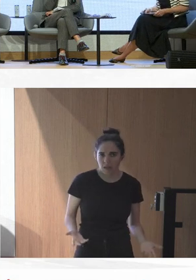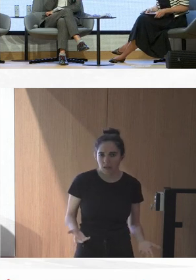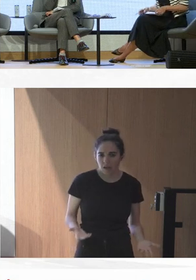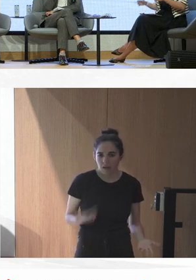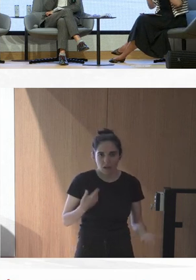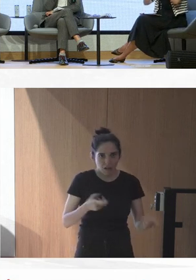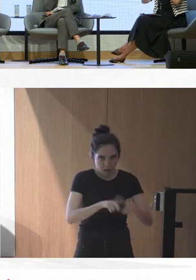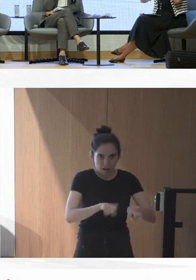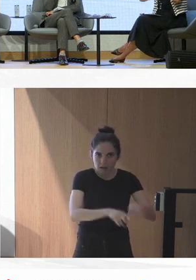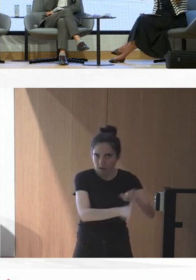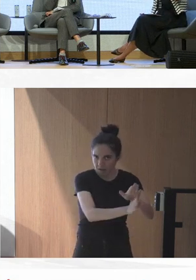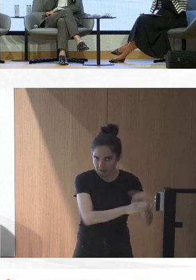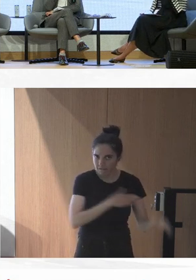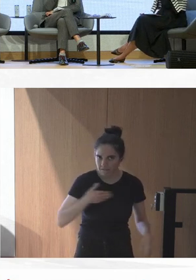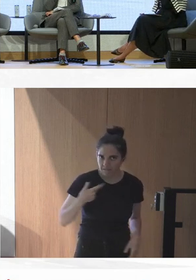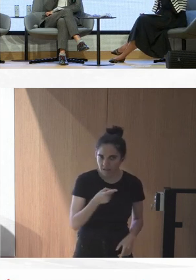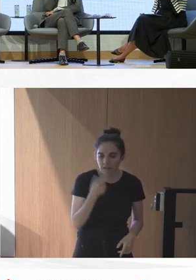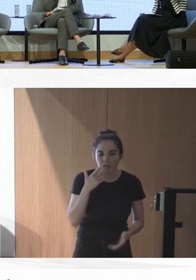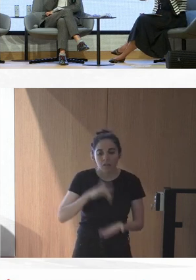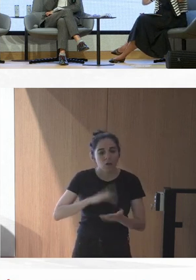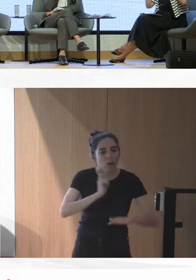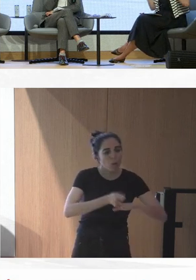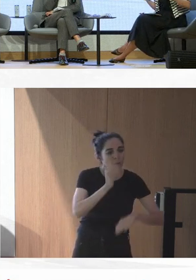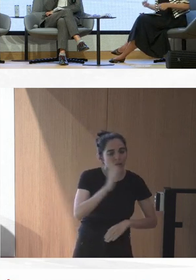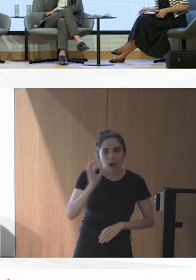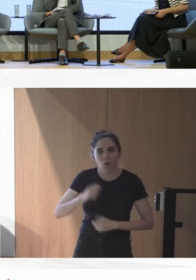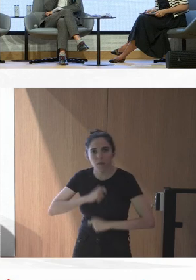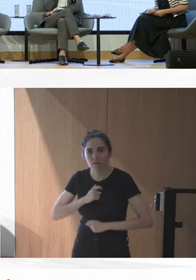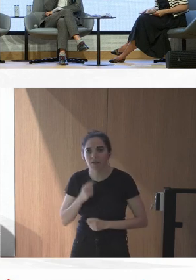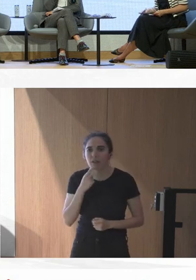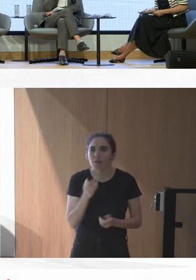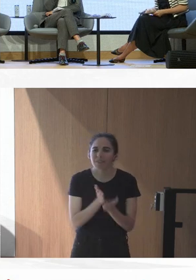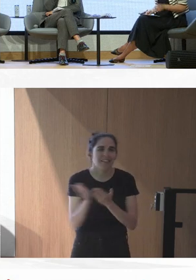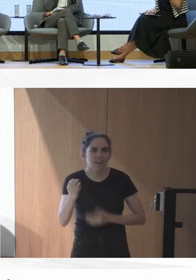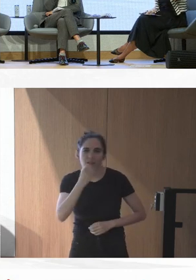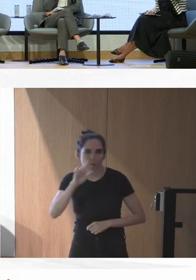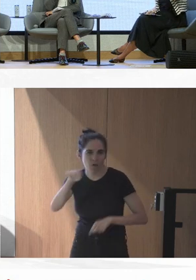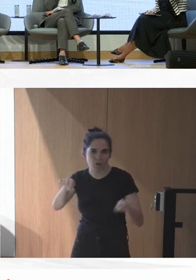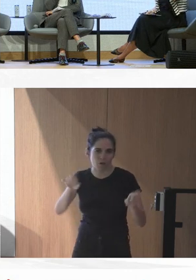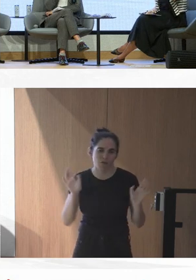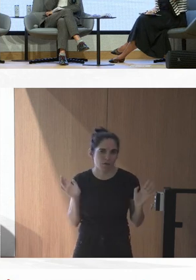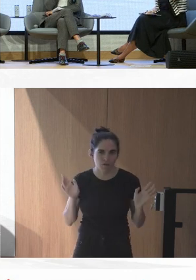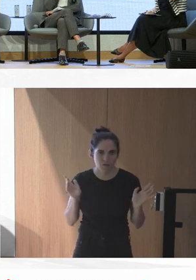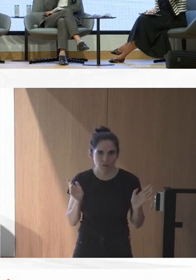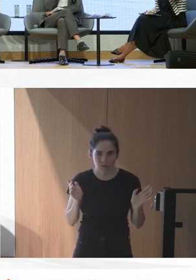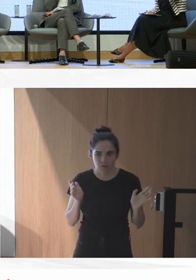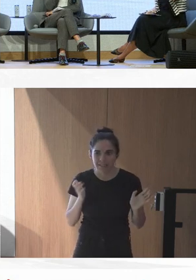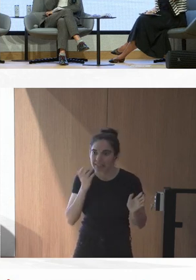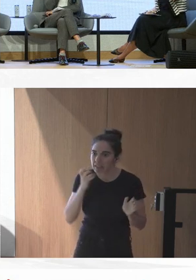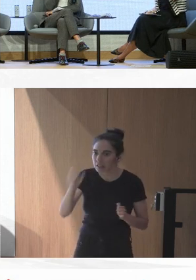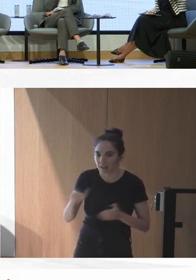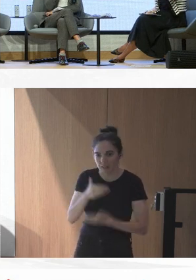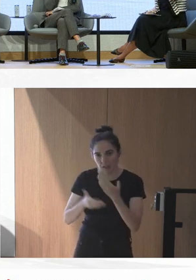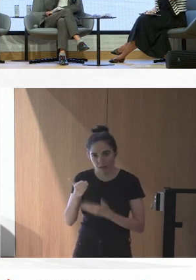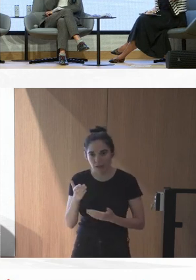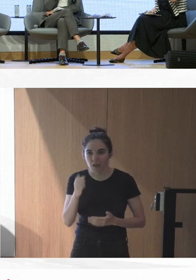conocer jueces penales y jueces civiles en los que dicen, bueno, es que esta es la mejor alternativa para las personas con discapacidad, ¿no? Entonces creo que hay que conocer